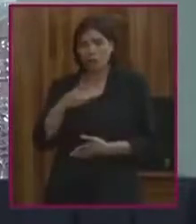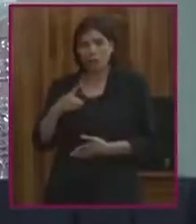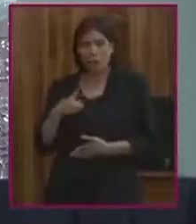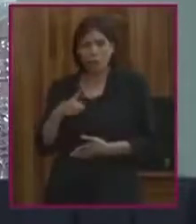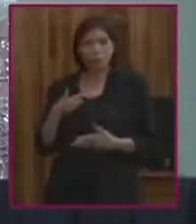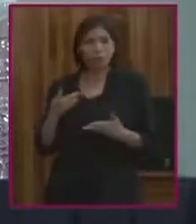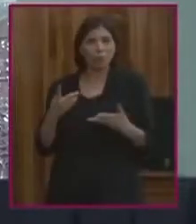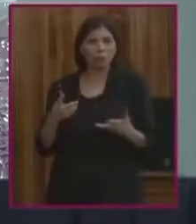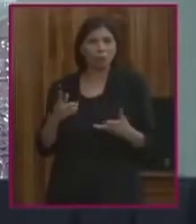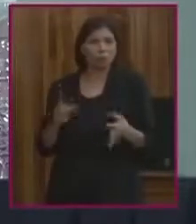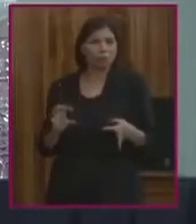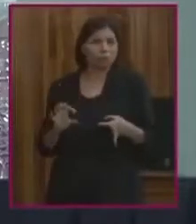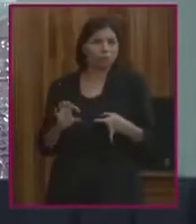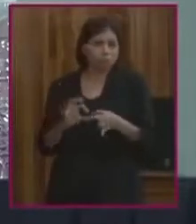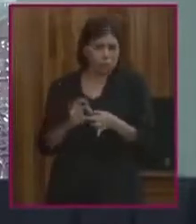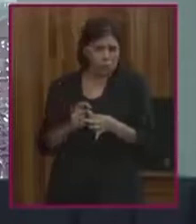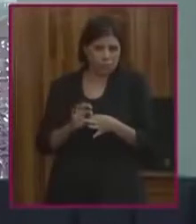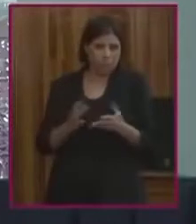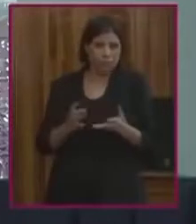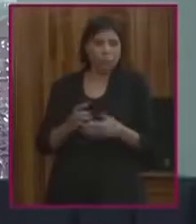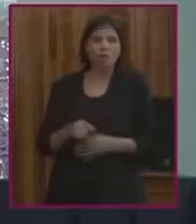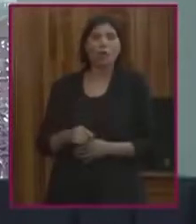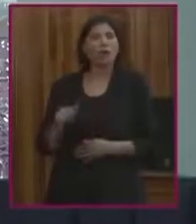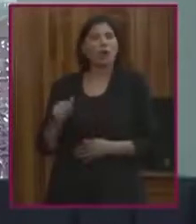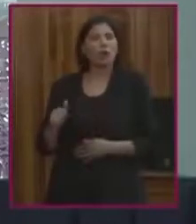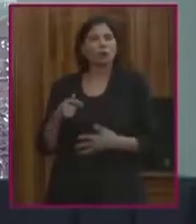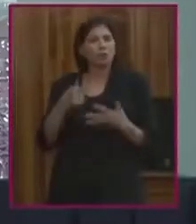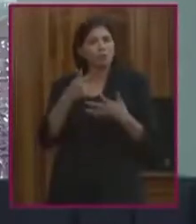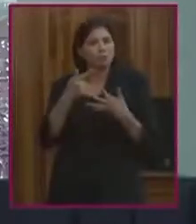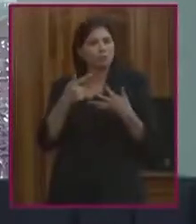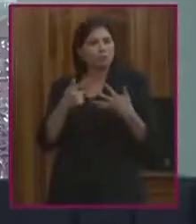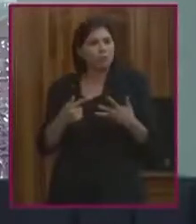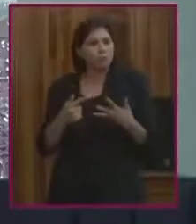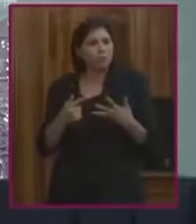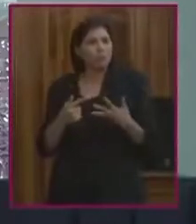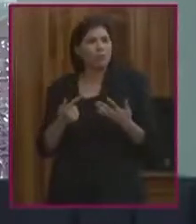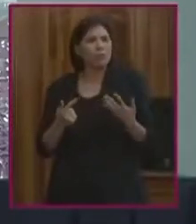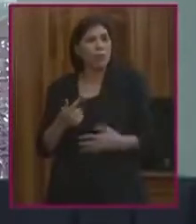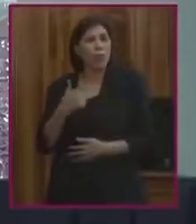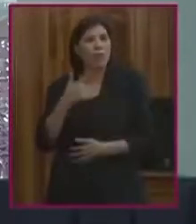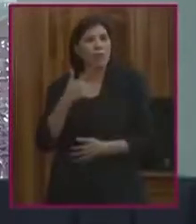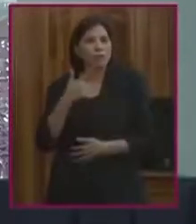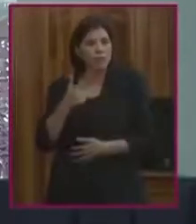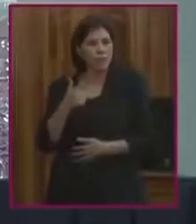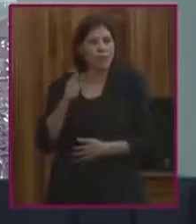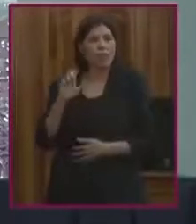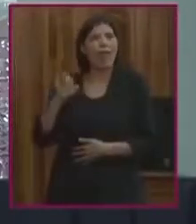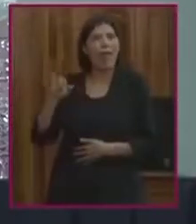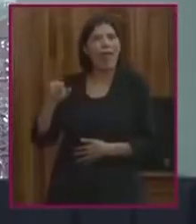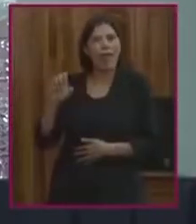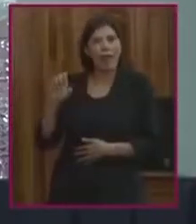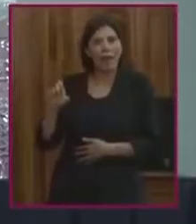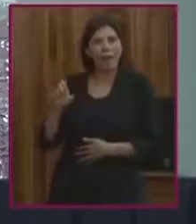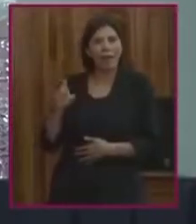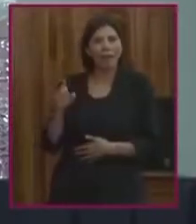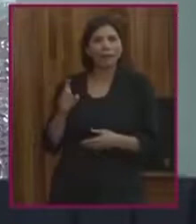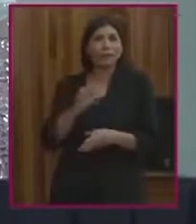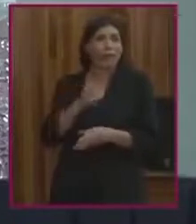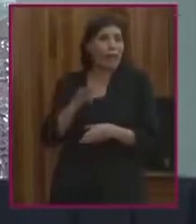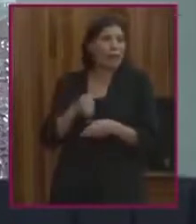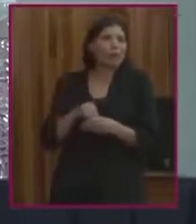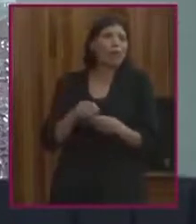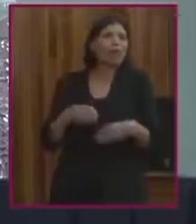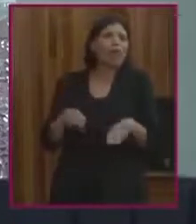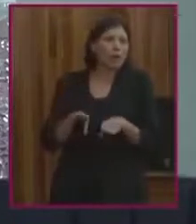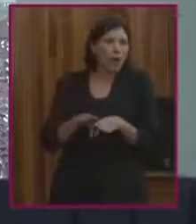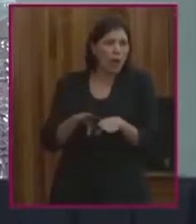complejidad. En relación a los ejes, me parece importante ver cómo se incluyen en estos 7 ejes cuestiones vinculadas a la democracia y la